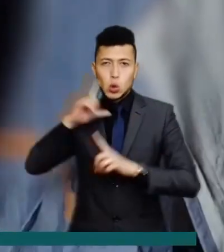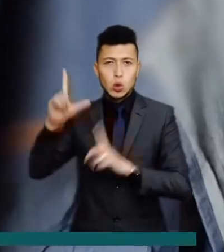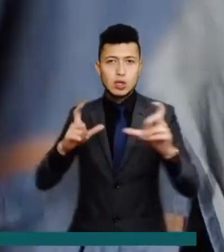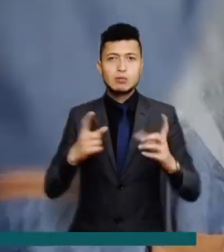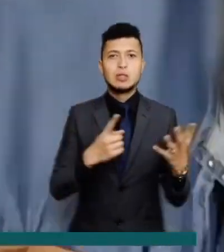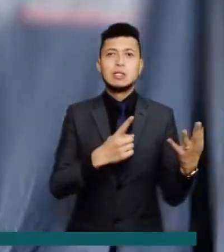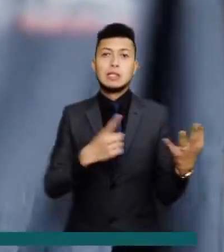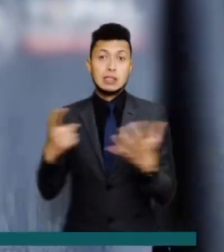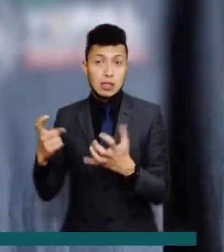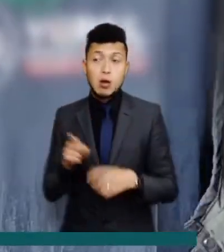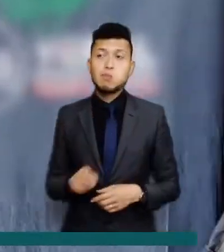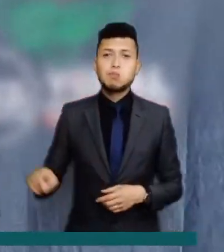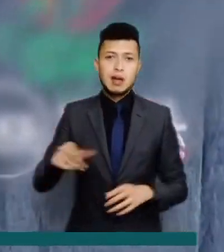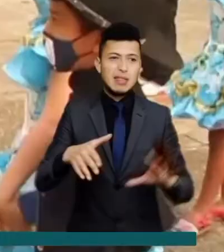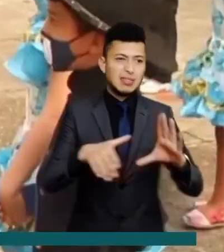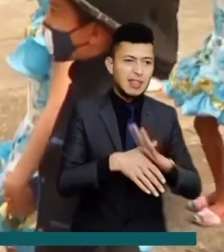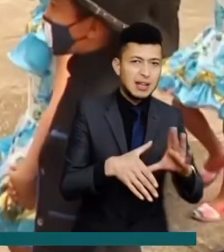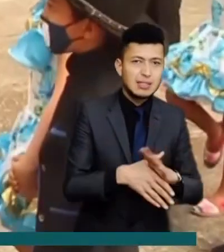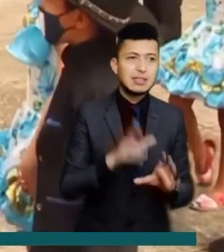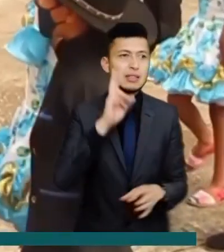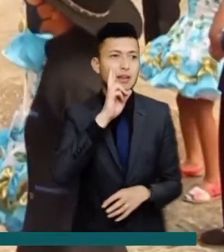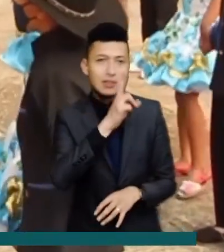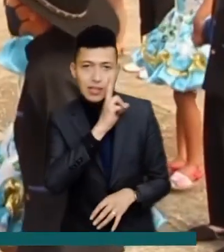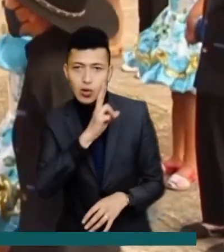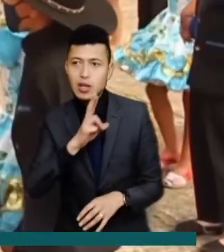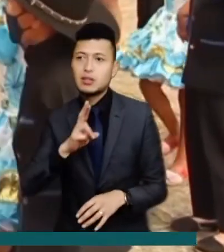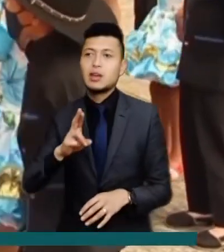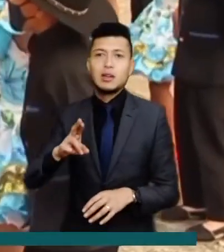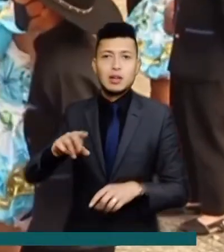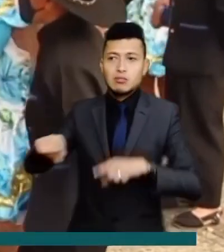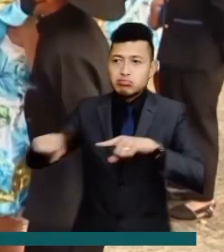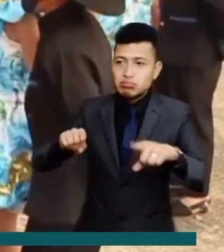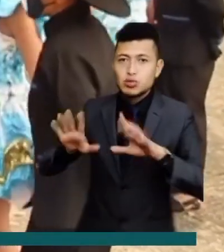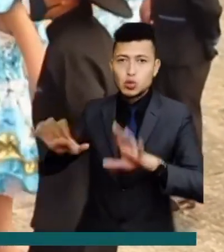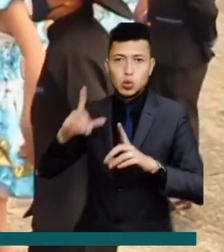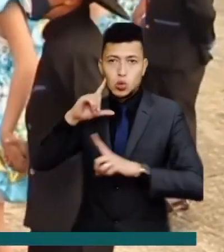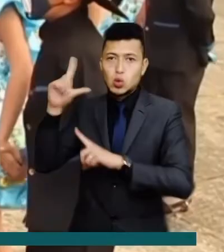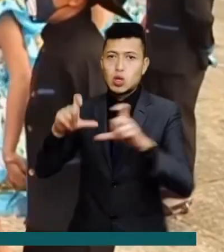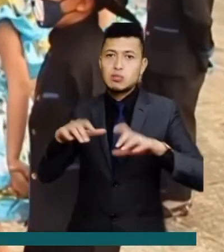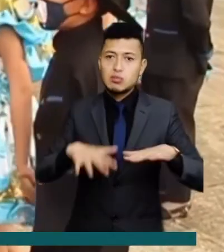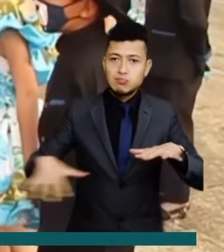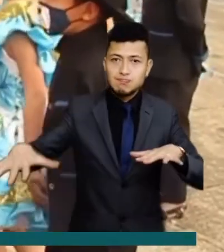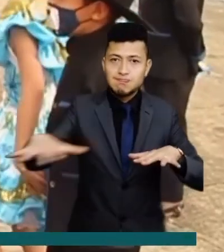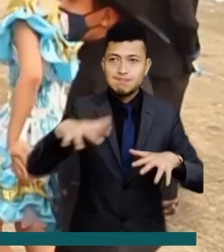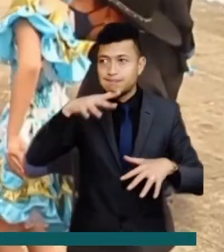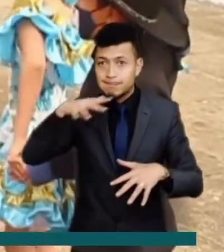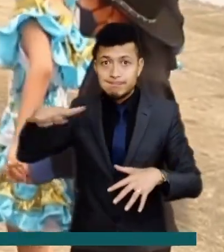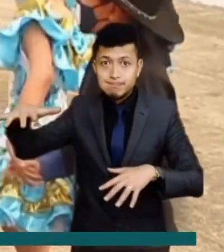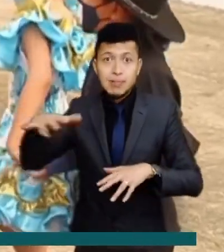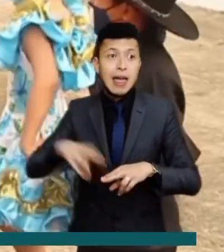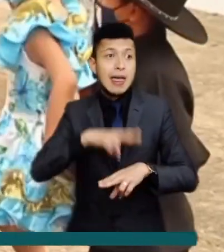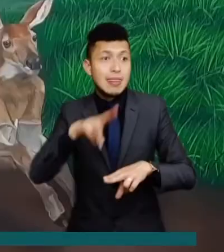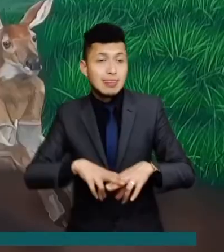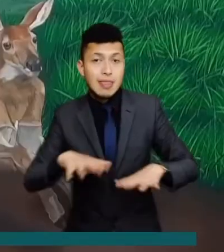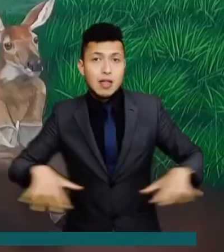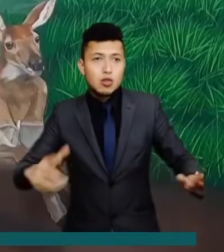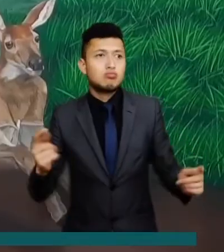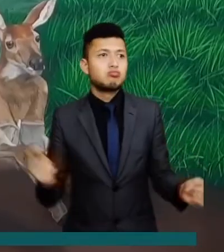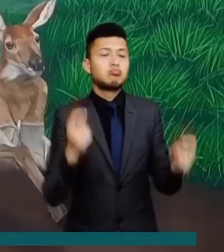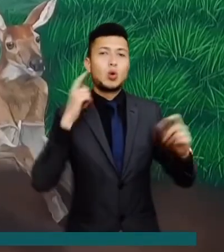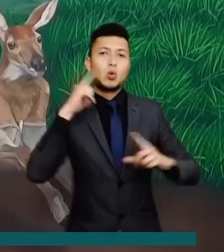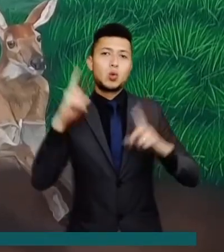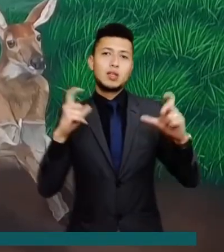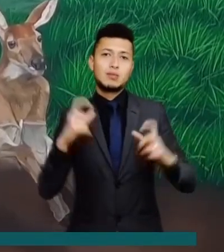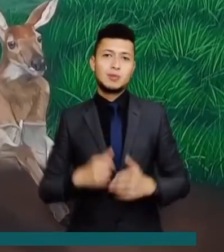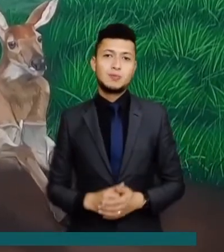como hoteleros, taxistas, restauranteros y operadores turísticos, enfocados en las zonas rurales para promover el turismo de naturaleza. Se espera